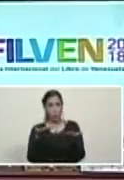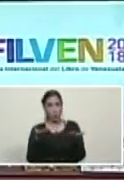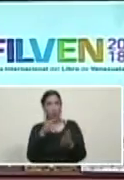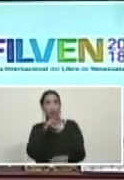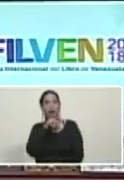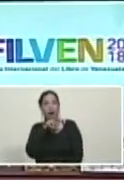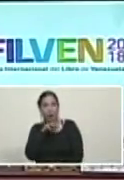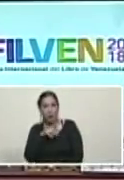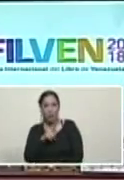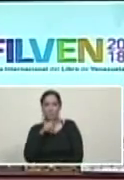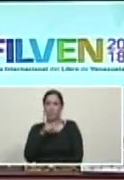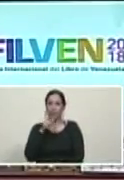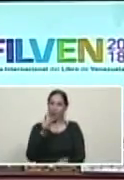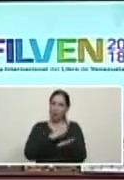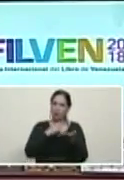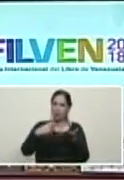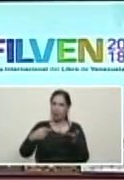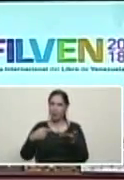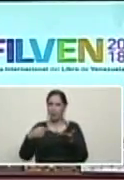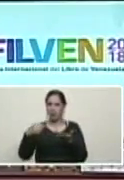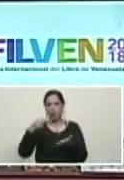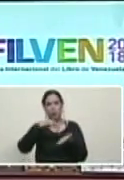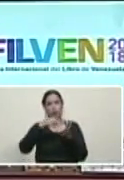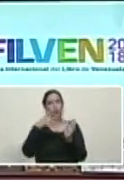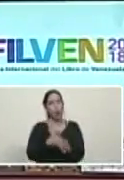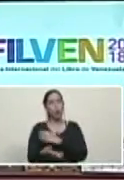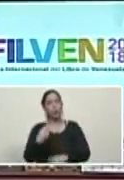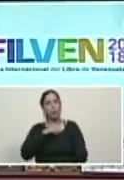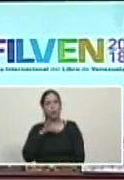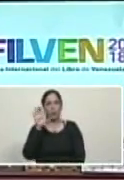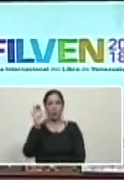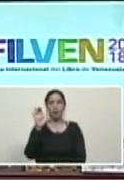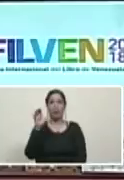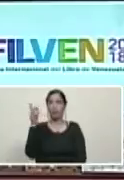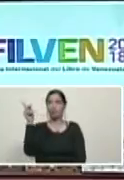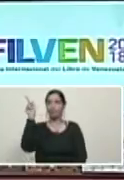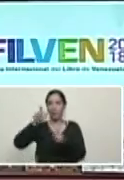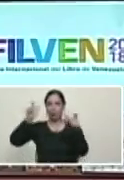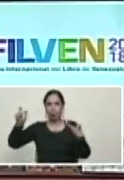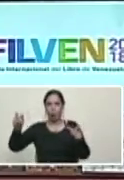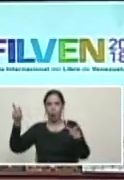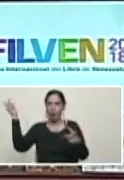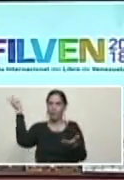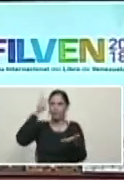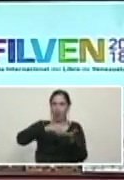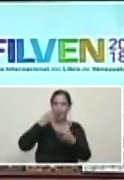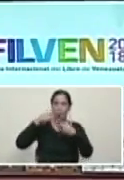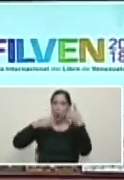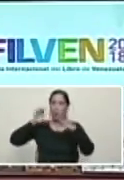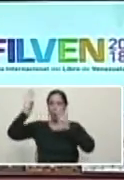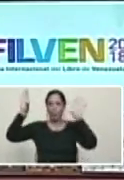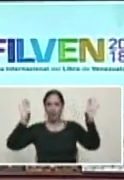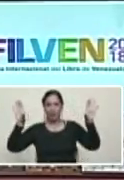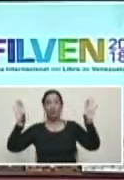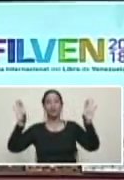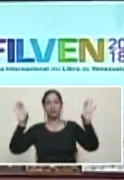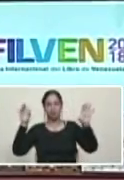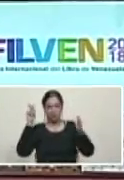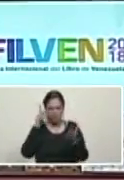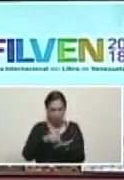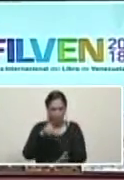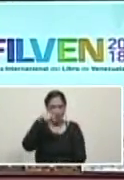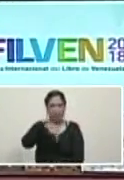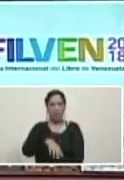muy mal de nuestro país. Mucha gente que viene del exterior llega al país y